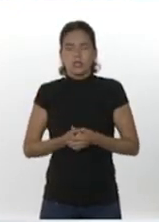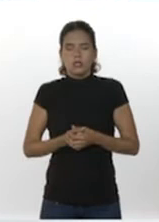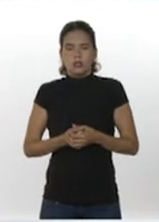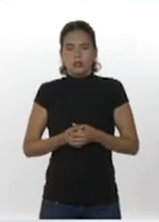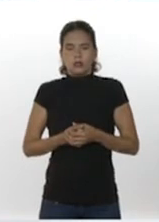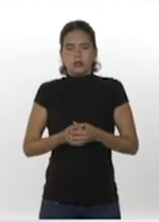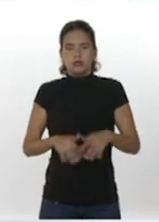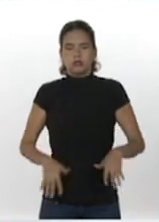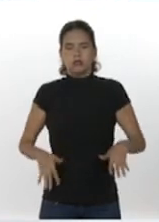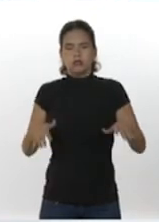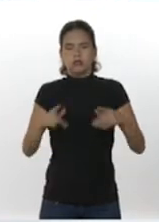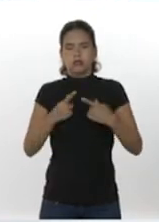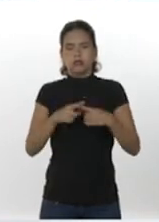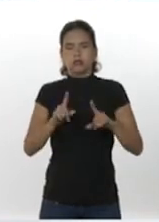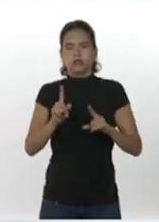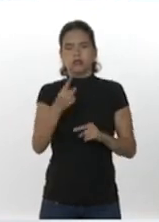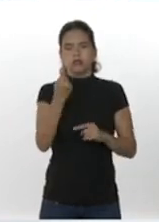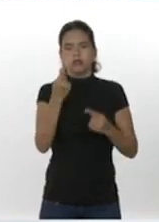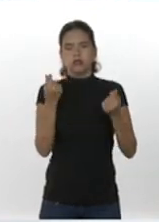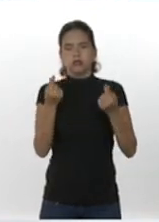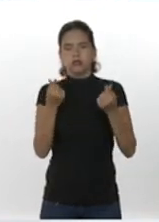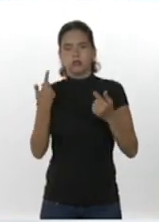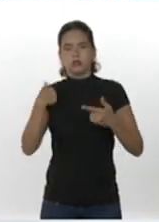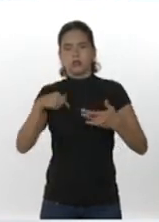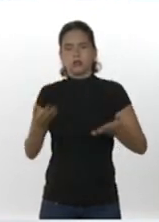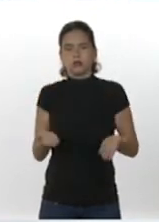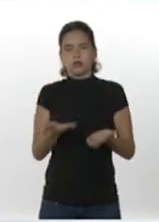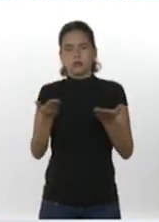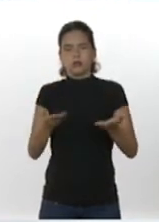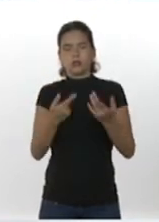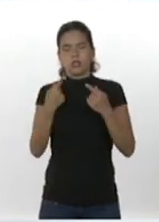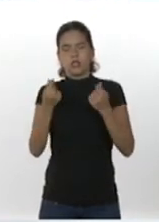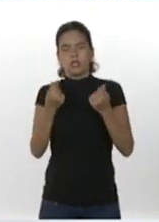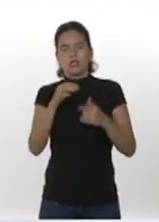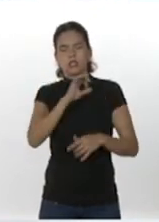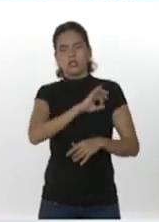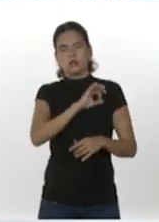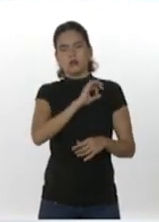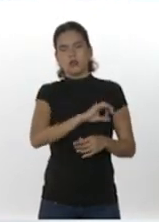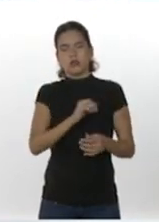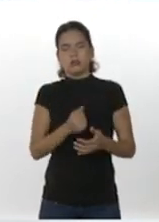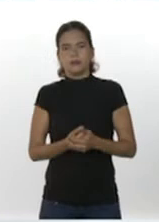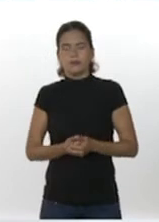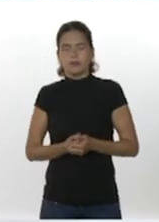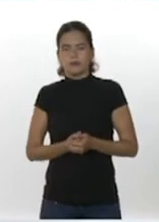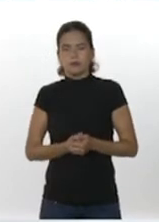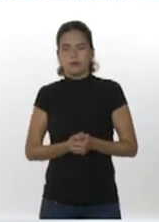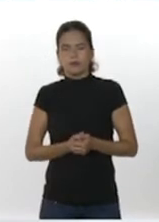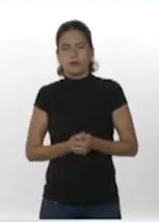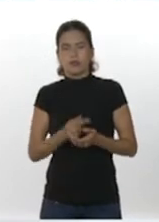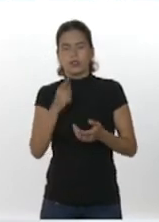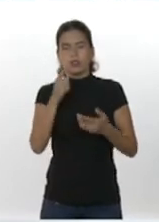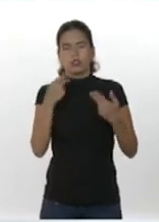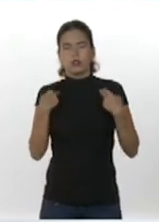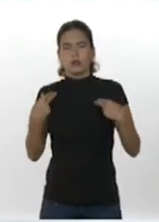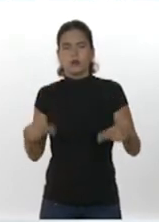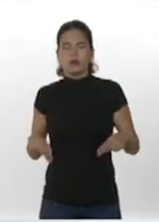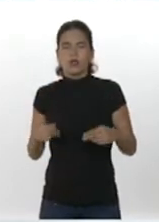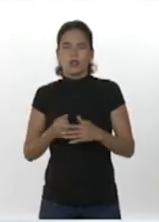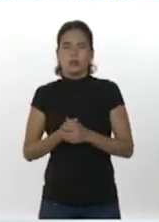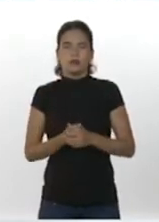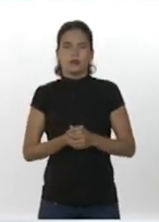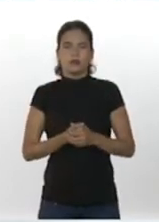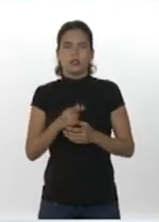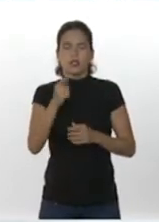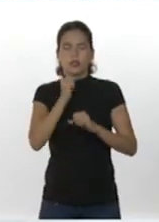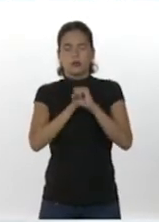riquezas, pero una de las riquezas que debemos fomentar es esa riqueza social, esa riqueza humana, que es precisamente